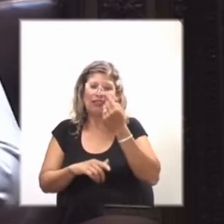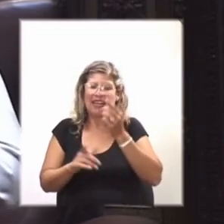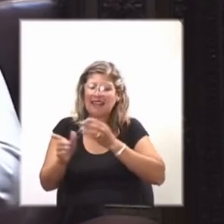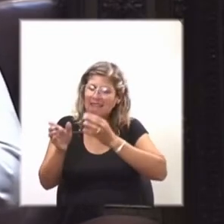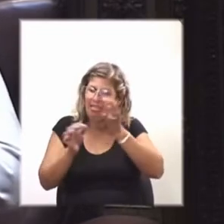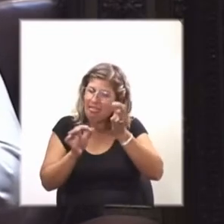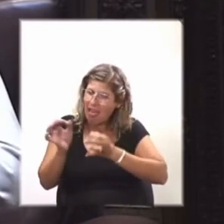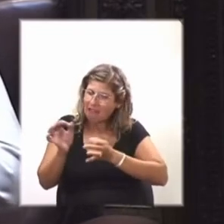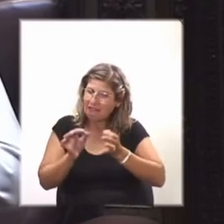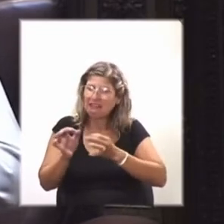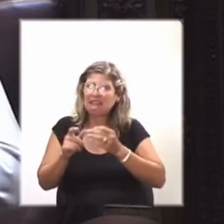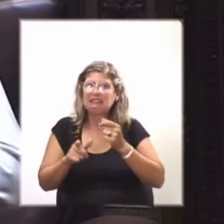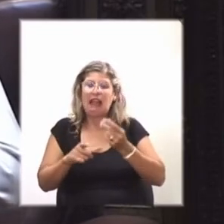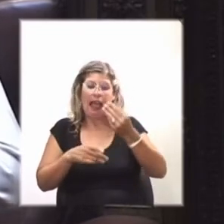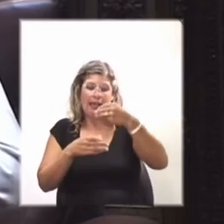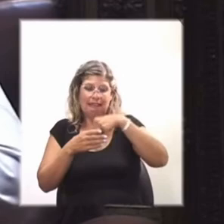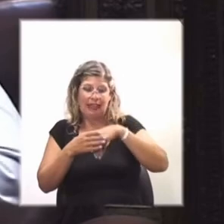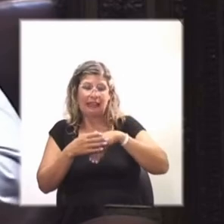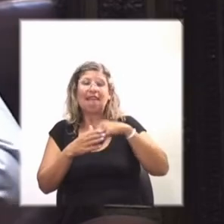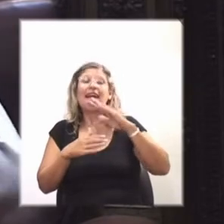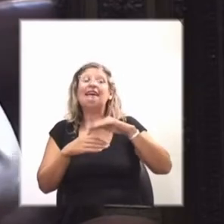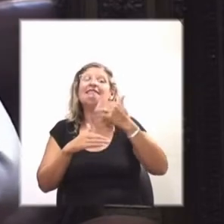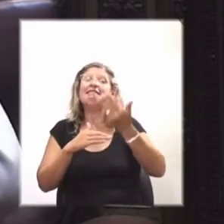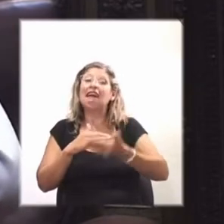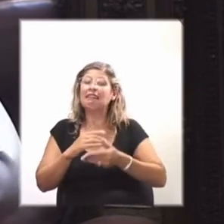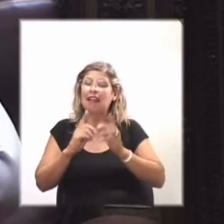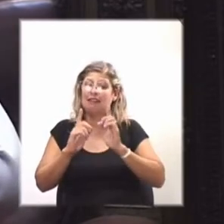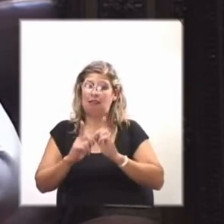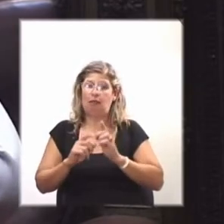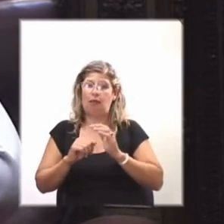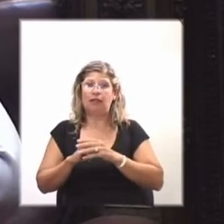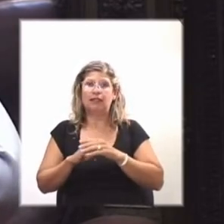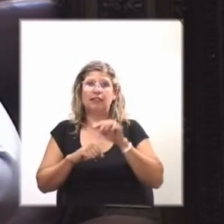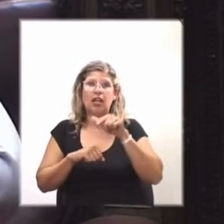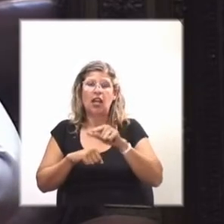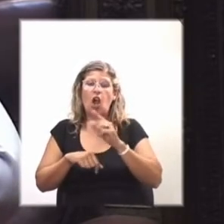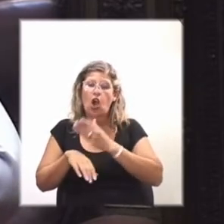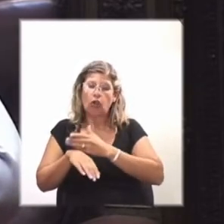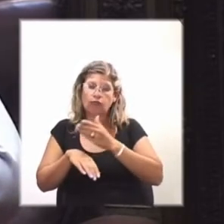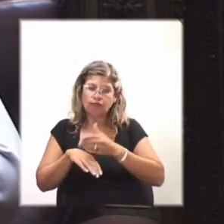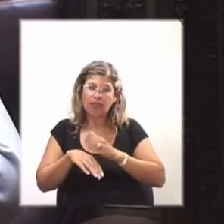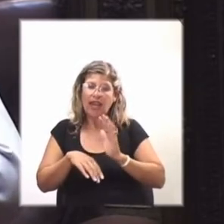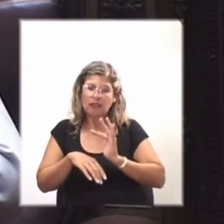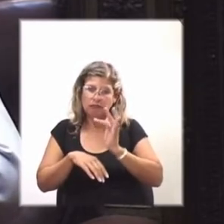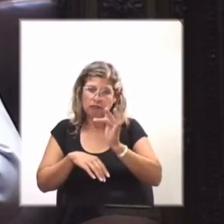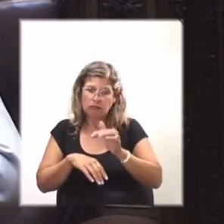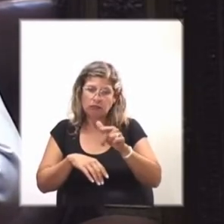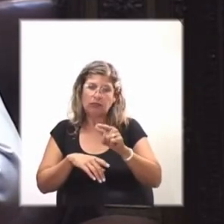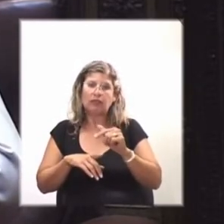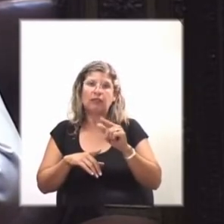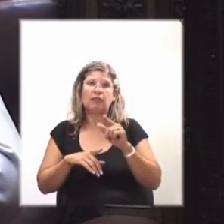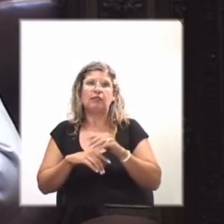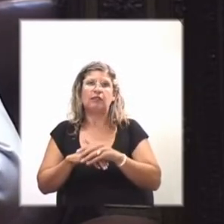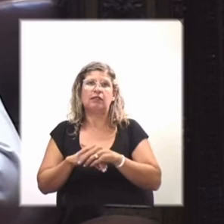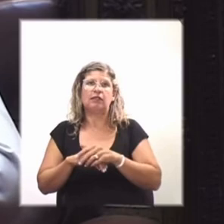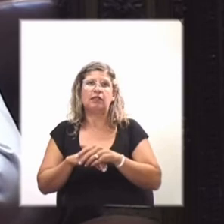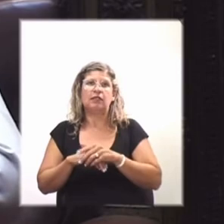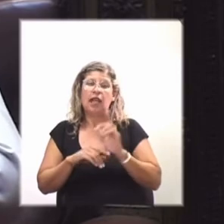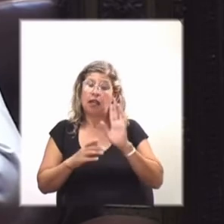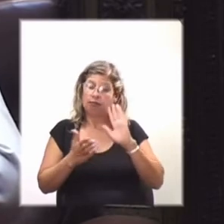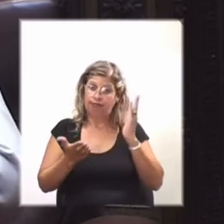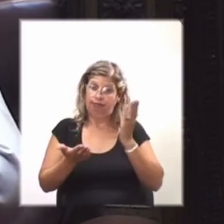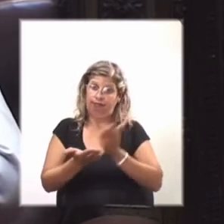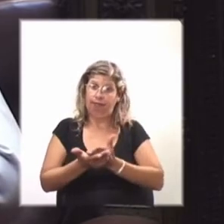estrategias internas y externas, con consecuencias posteriores, entre otras, ni más ni menos, el golpe